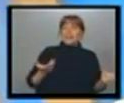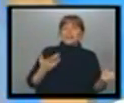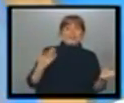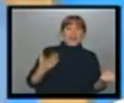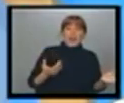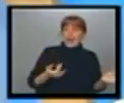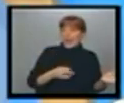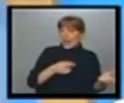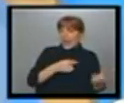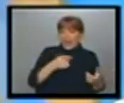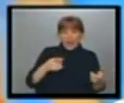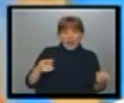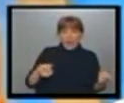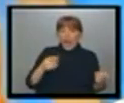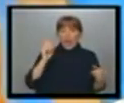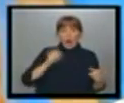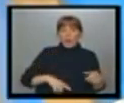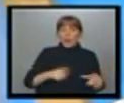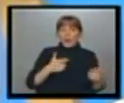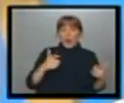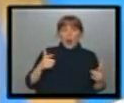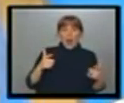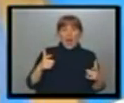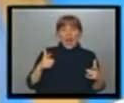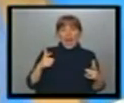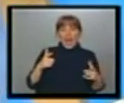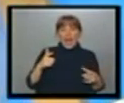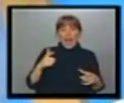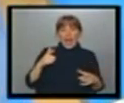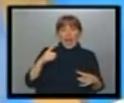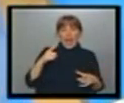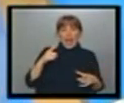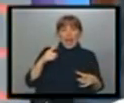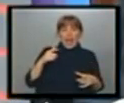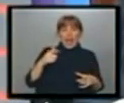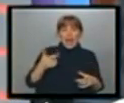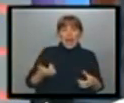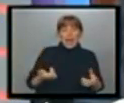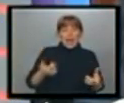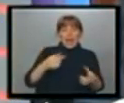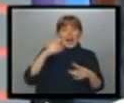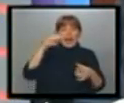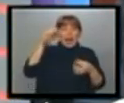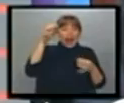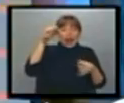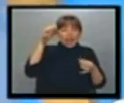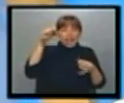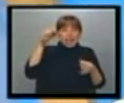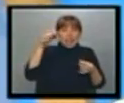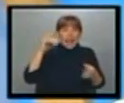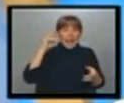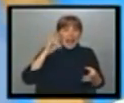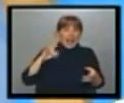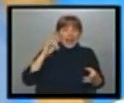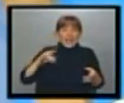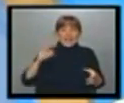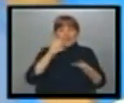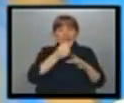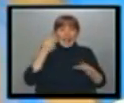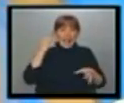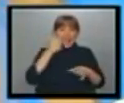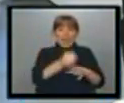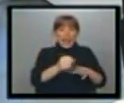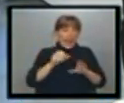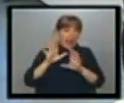después con vitamina A, C, D, B9, y ahora en un envase que contiene mejor la frescura de la leche. Claro. A ver, la frescura de la leche, yo la pongo en la heladera, la contengo yo